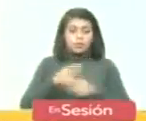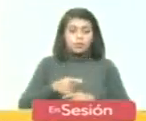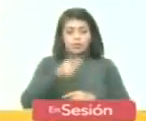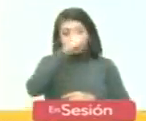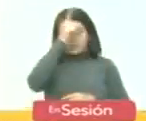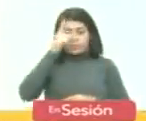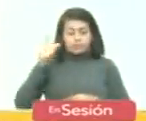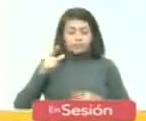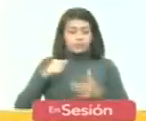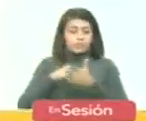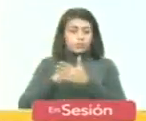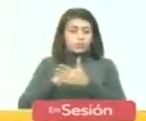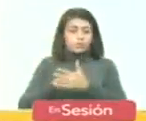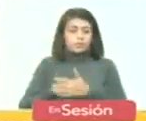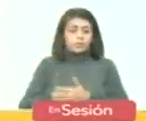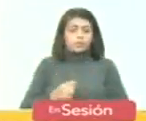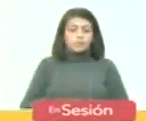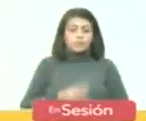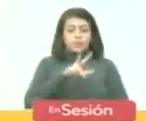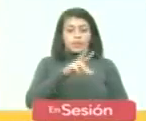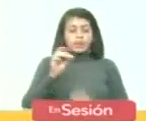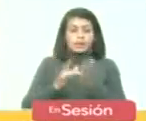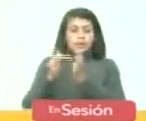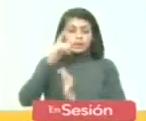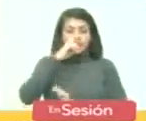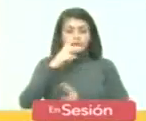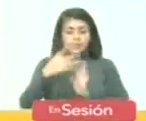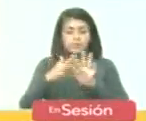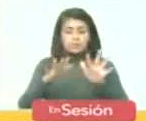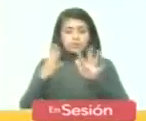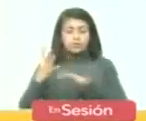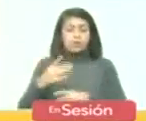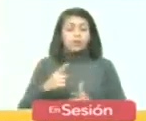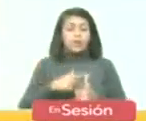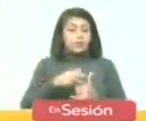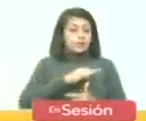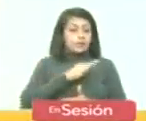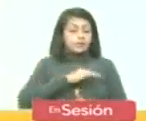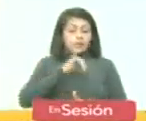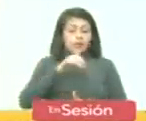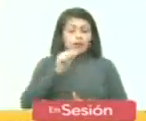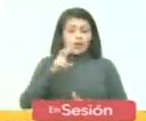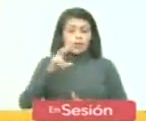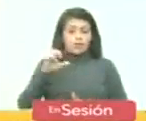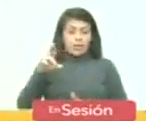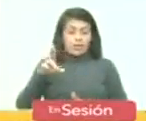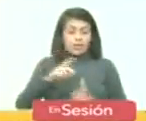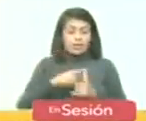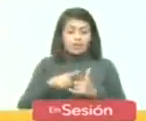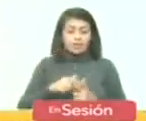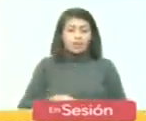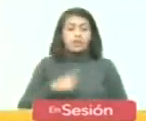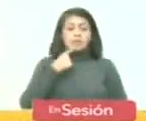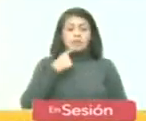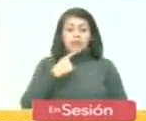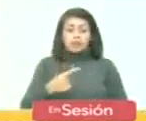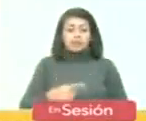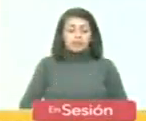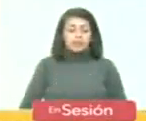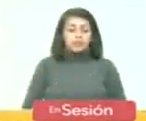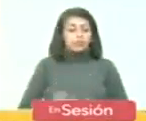Estado, el 30 de abril del 2019, el señor Javier Bertucci mencionaba lo